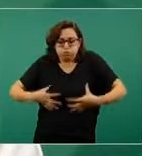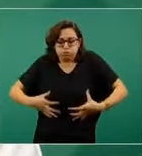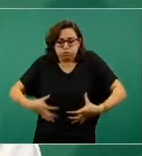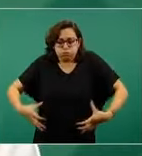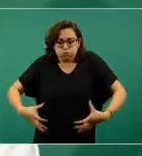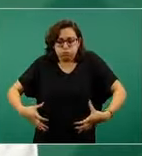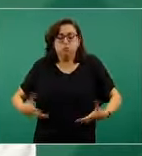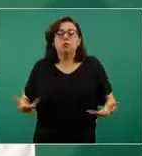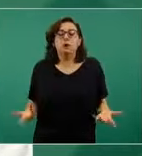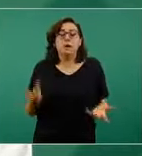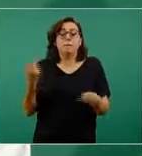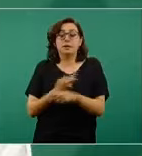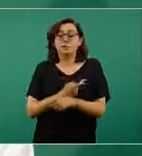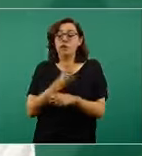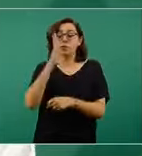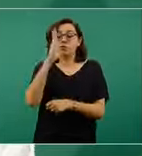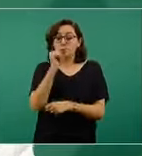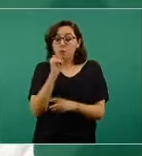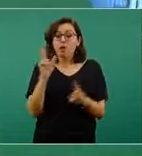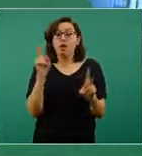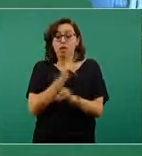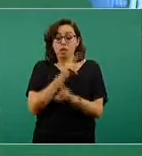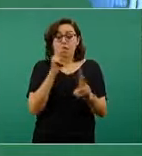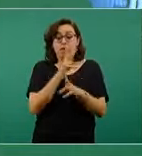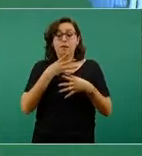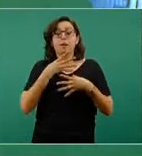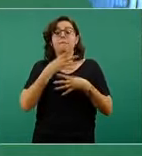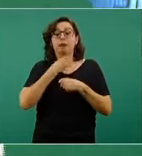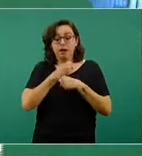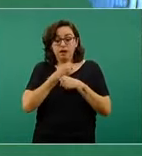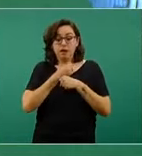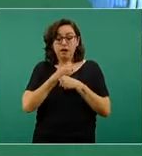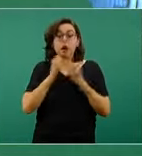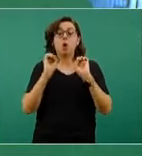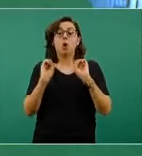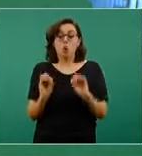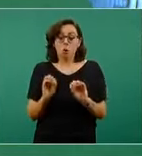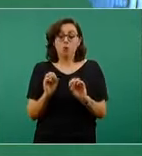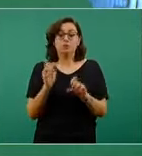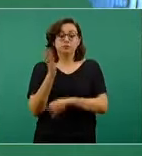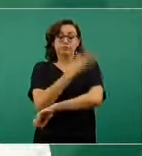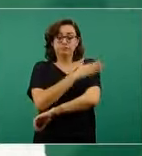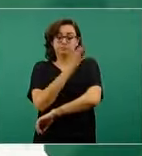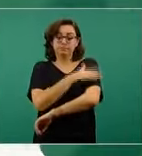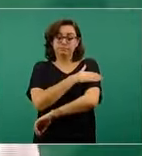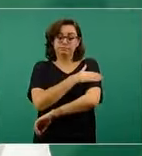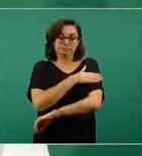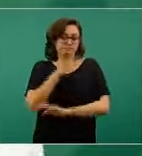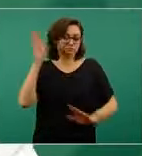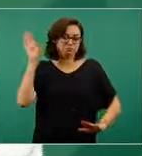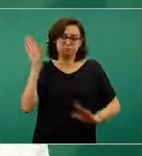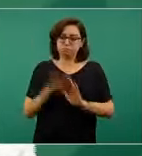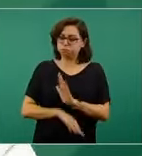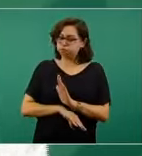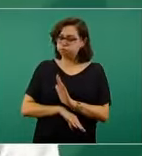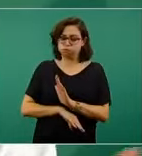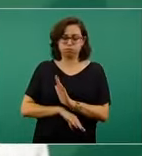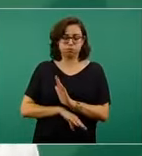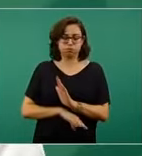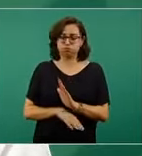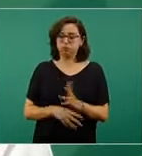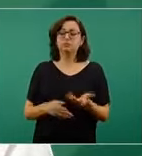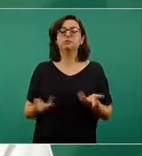puede afectar que no puedan respirar porque se cierra la garganta, o puede ser que la presión arterial se pierde, se va a